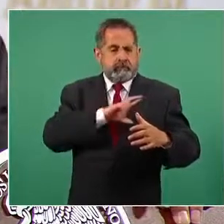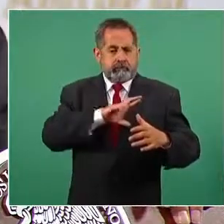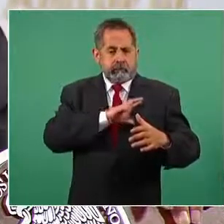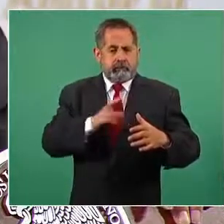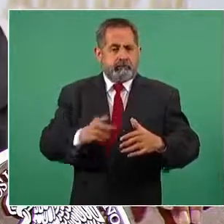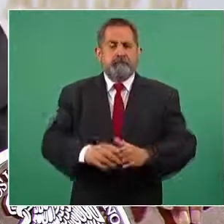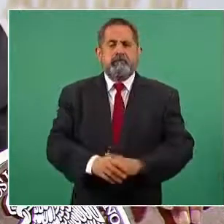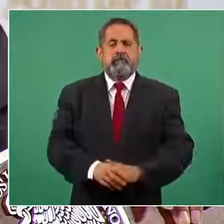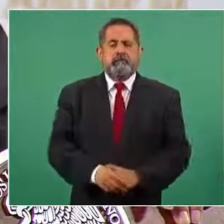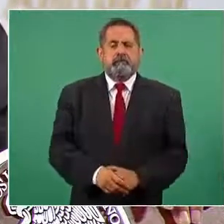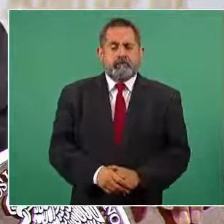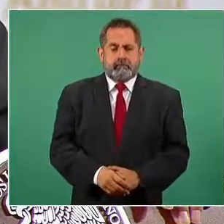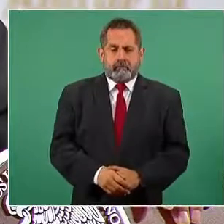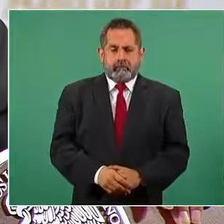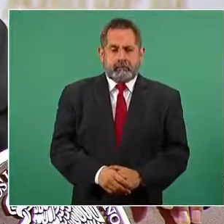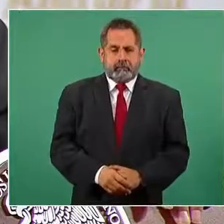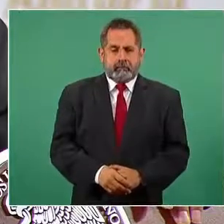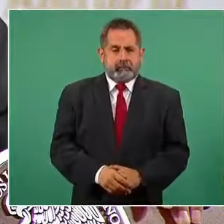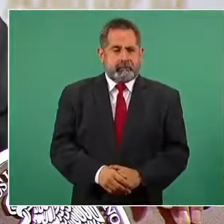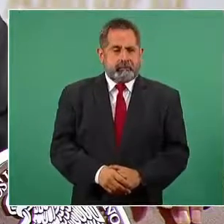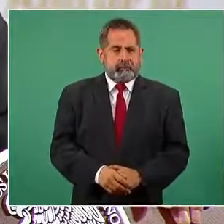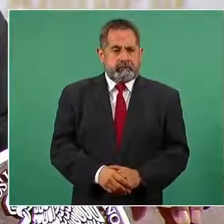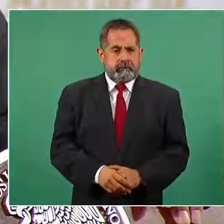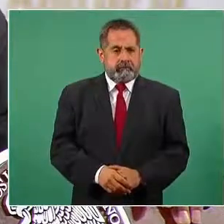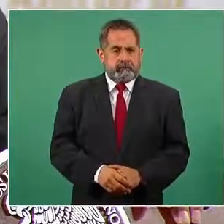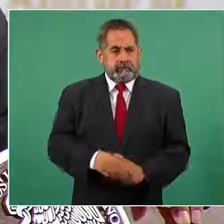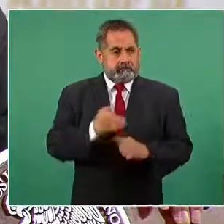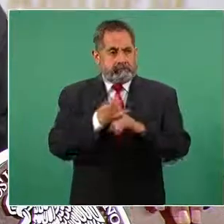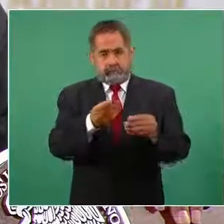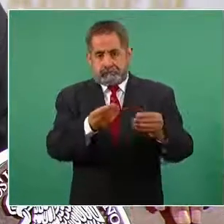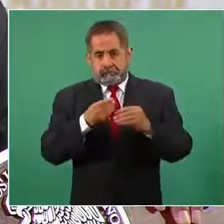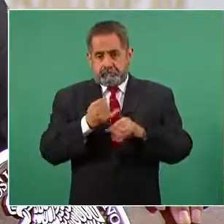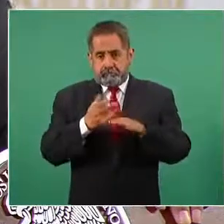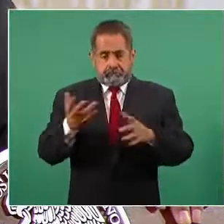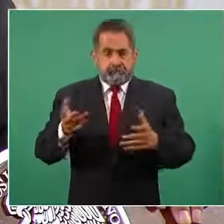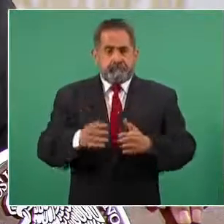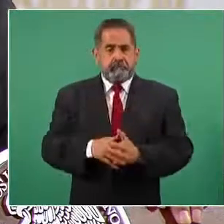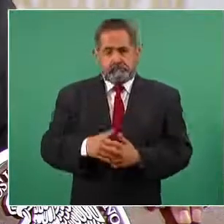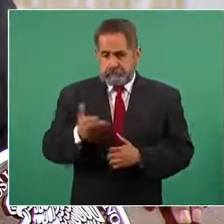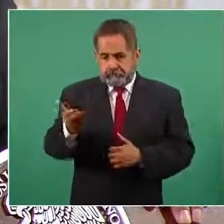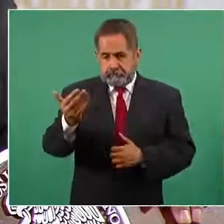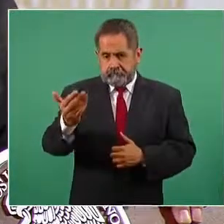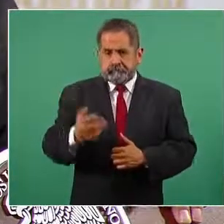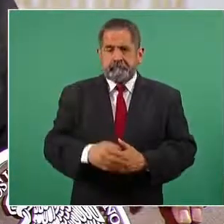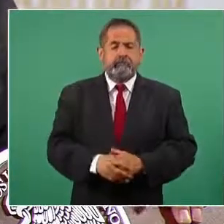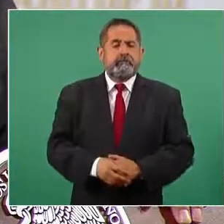privadas. Y ahora nos van a informar. Adelante.